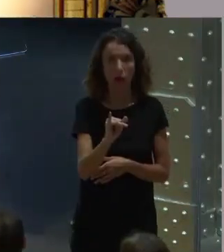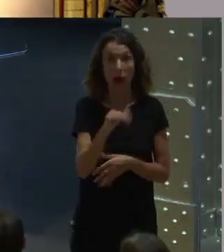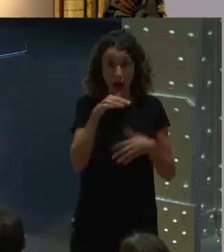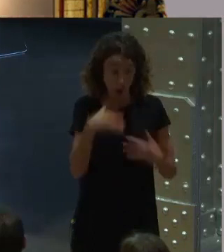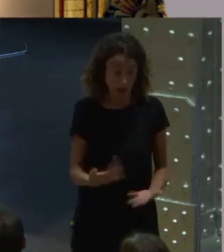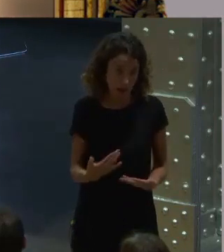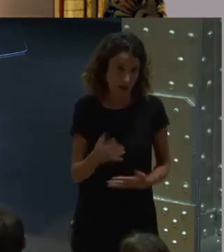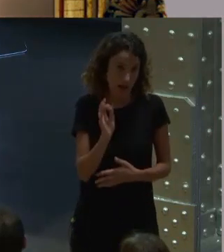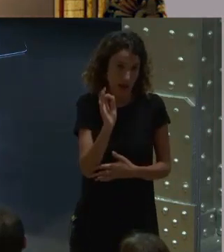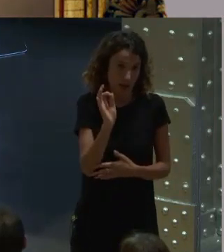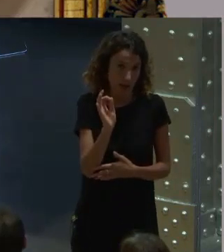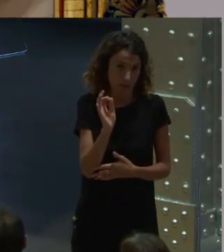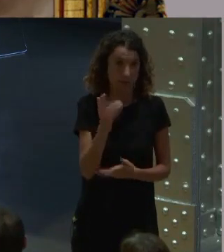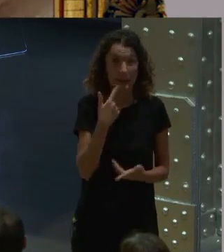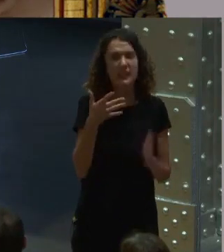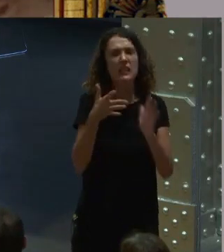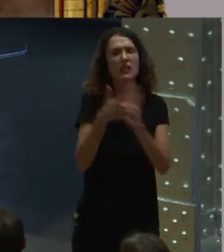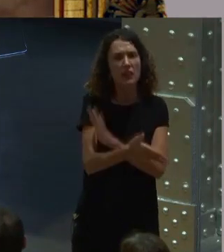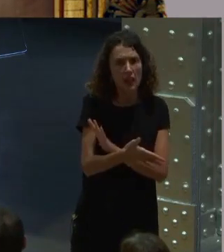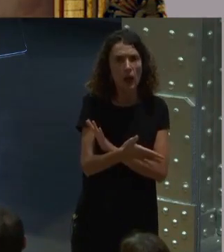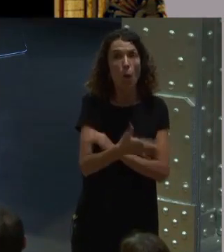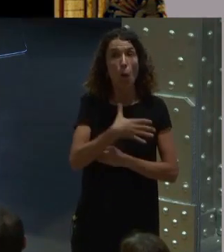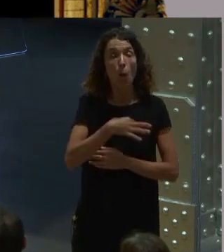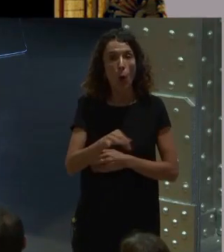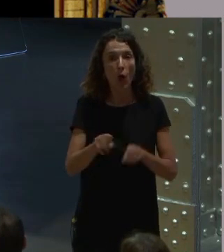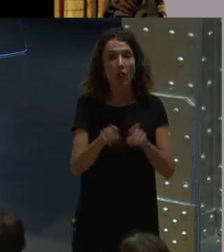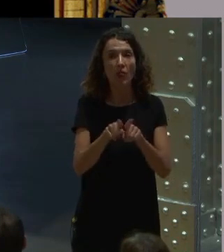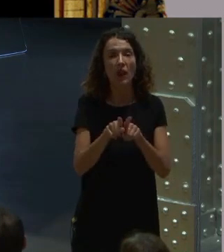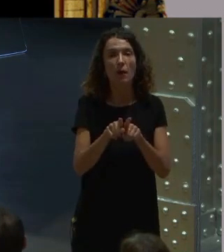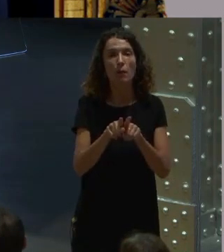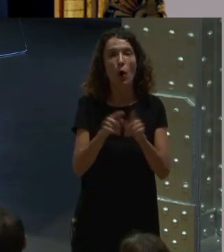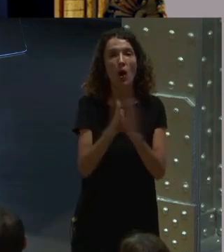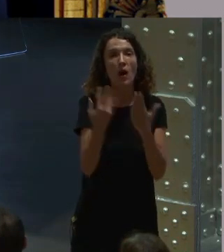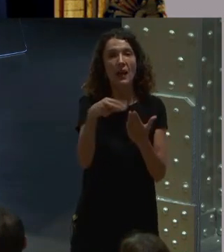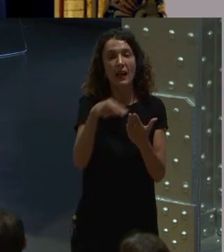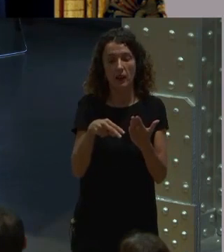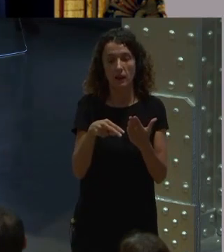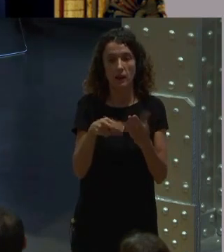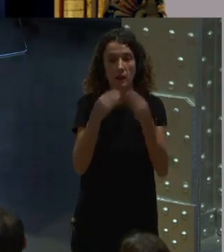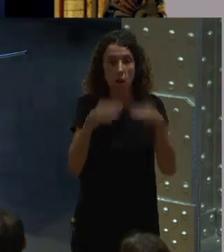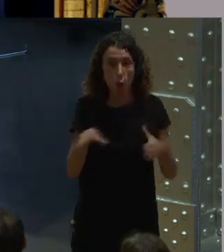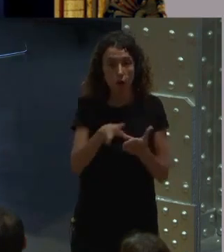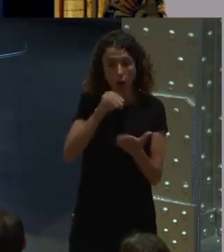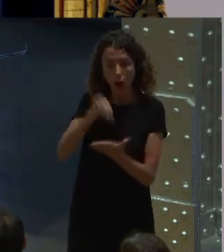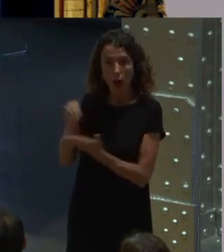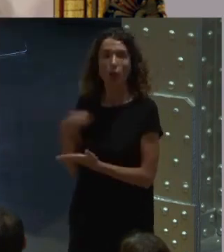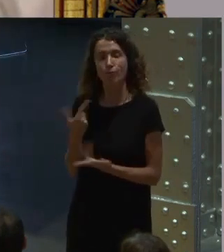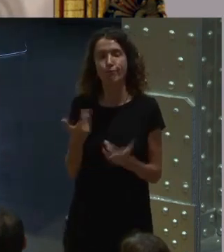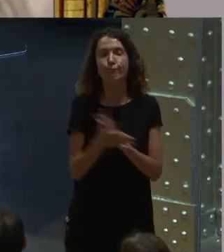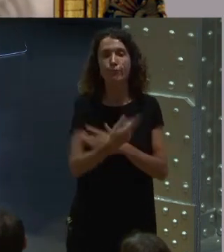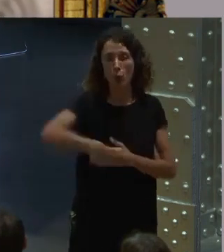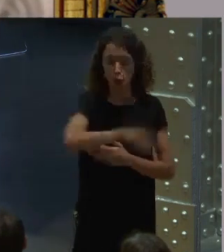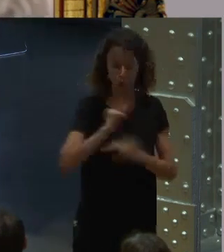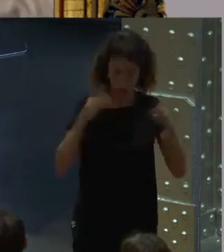Ahora bien, no quiero decir con esto que podamos colegir lecciones directamente de la historia, pero sí nos enseña acerca de